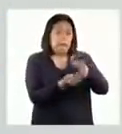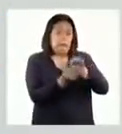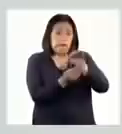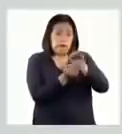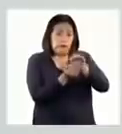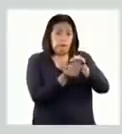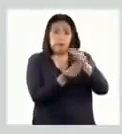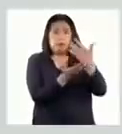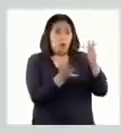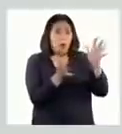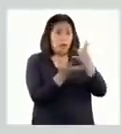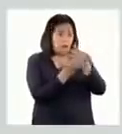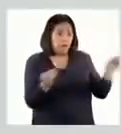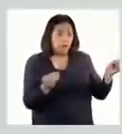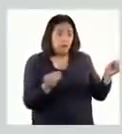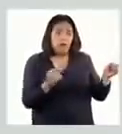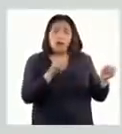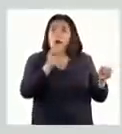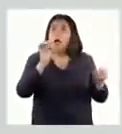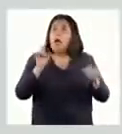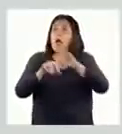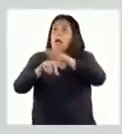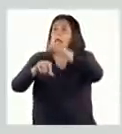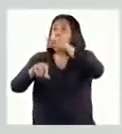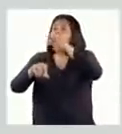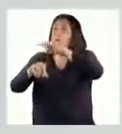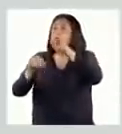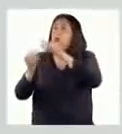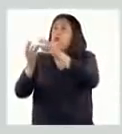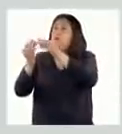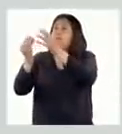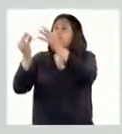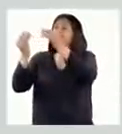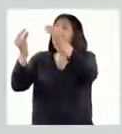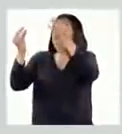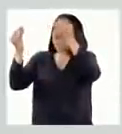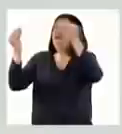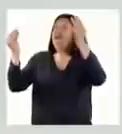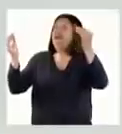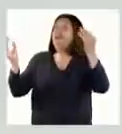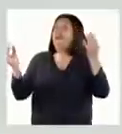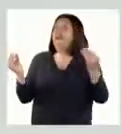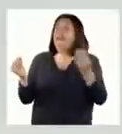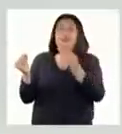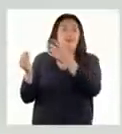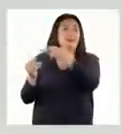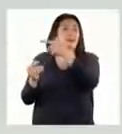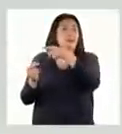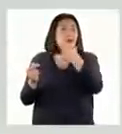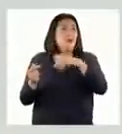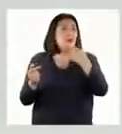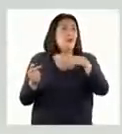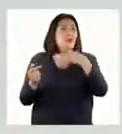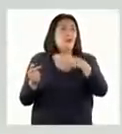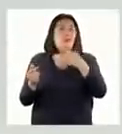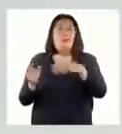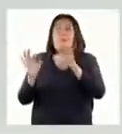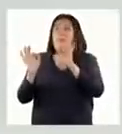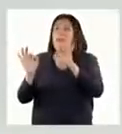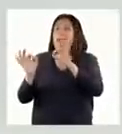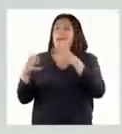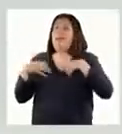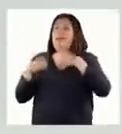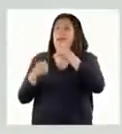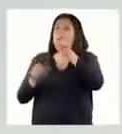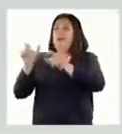sapos desaparecieran, las poblaciones de zancudos se incrementarían. Esto sería una amenaza para